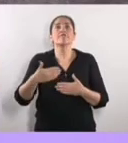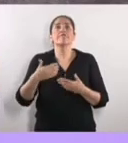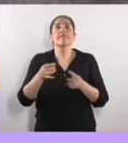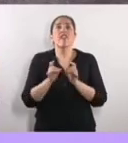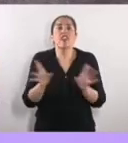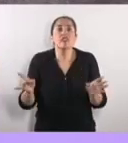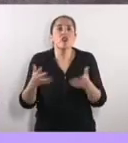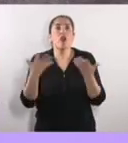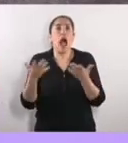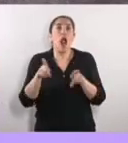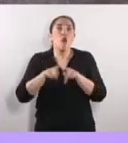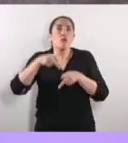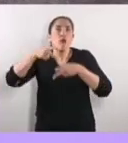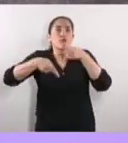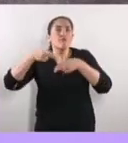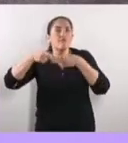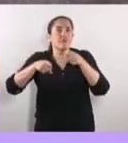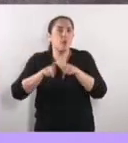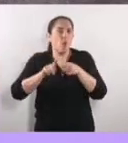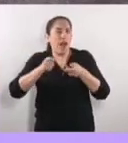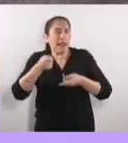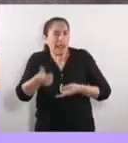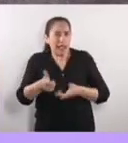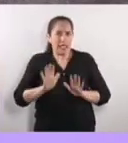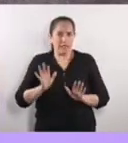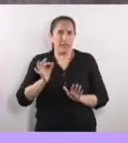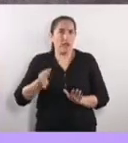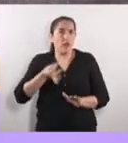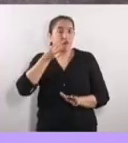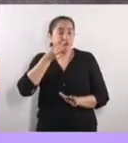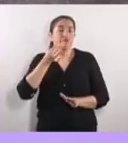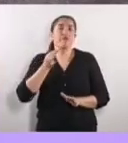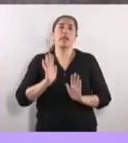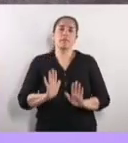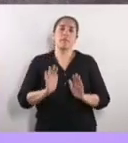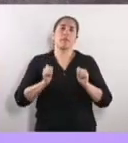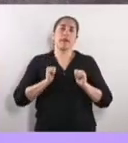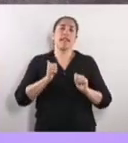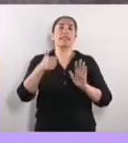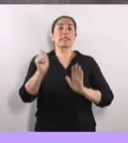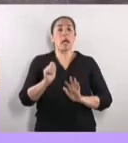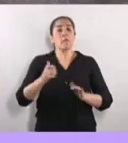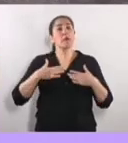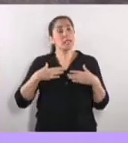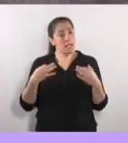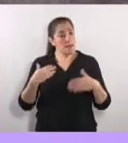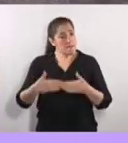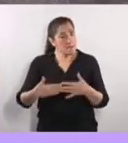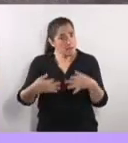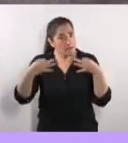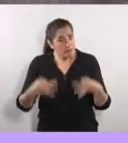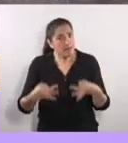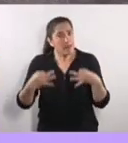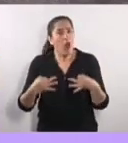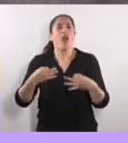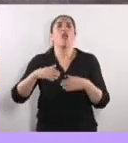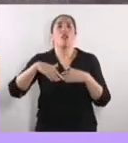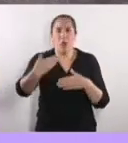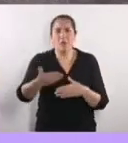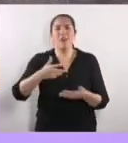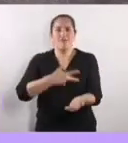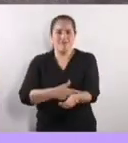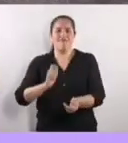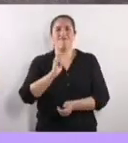cercano a una cirugía. Entonces, pasando 6 meses estamos seguras de que, digamos,